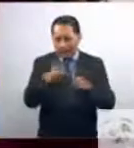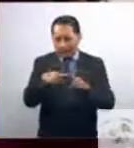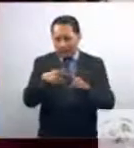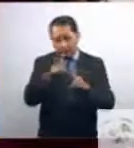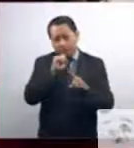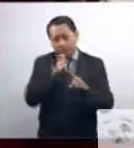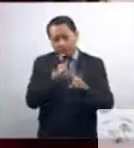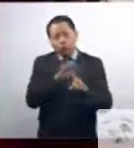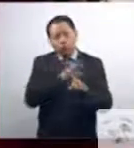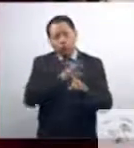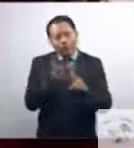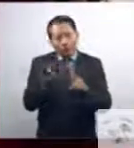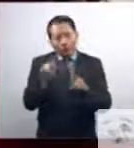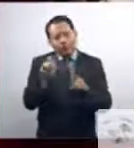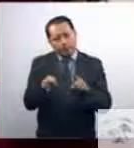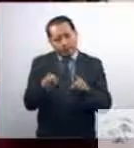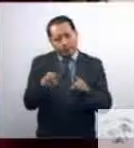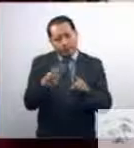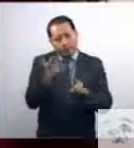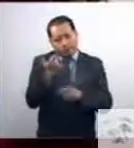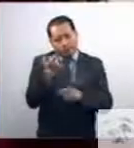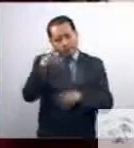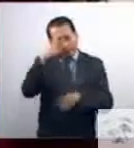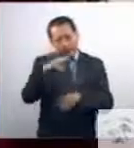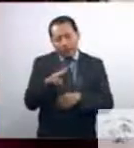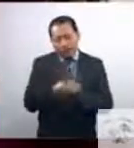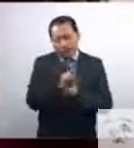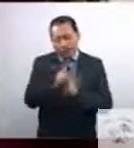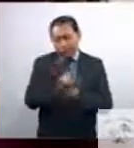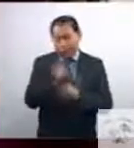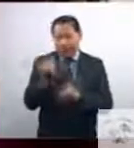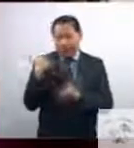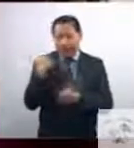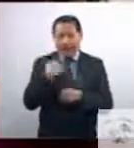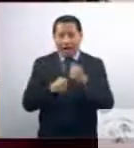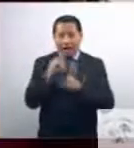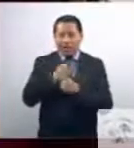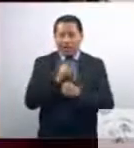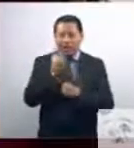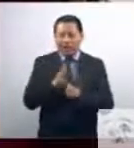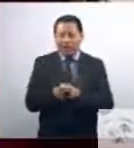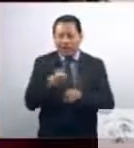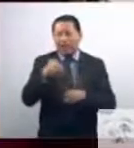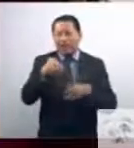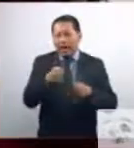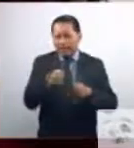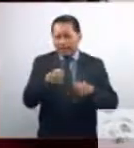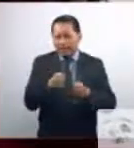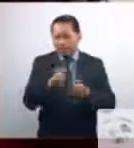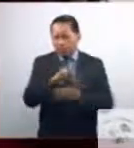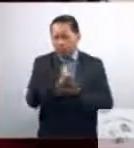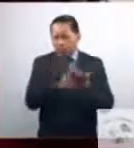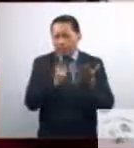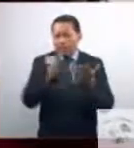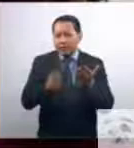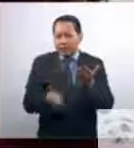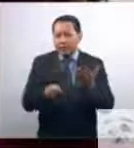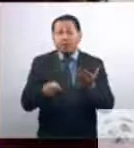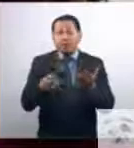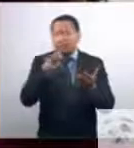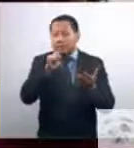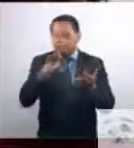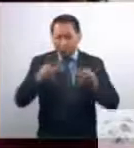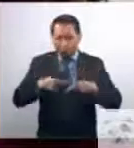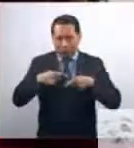la economía mexicana. Desde hace varios años, el programa de abasto social de leche ha permitido que los productores de